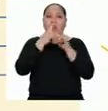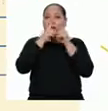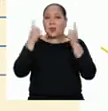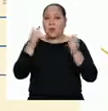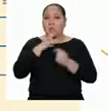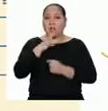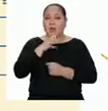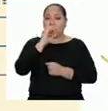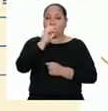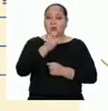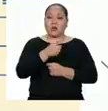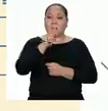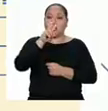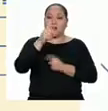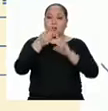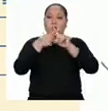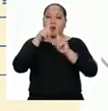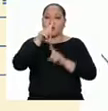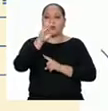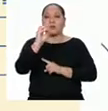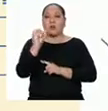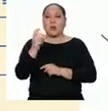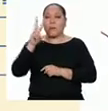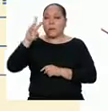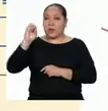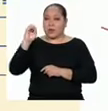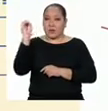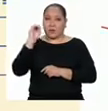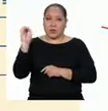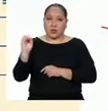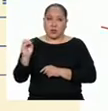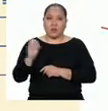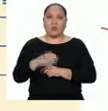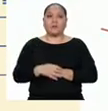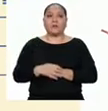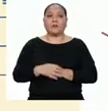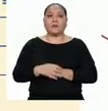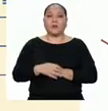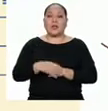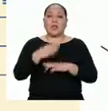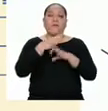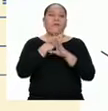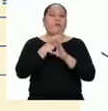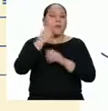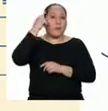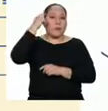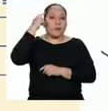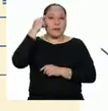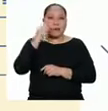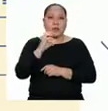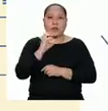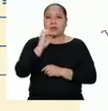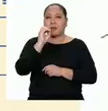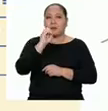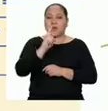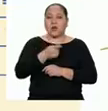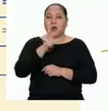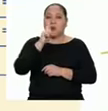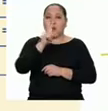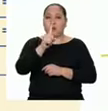la que habla es 20%. Y finalmente, para forma de pensar, la